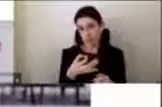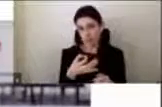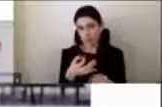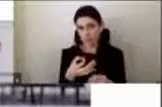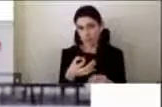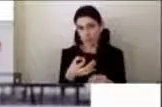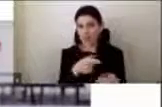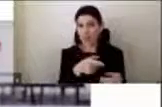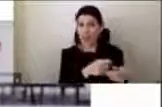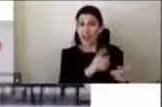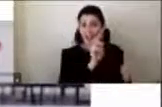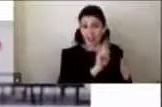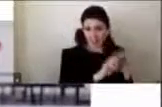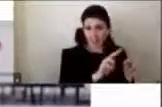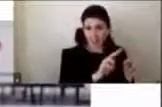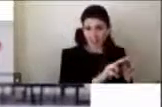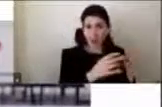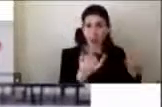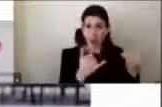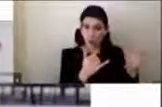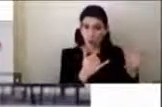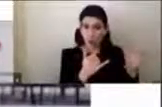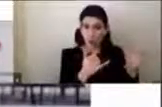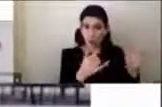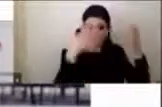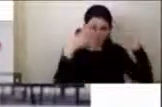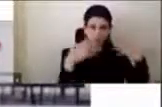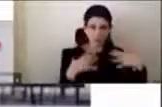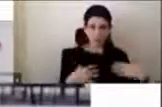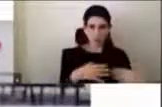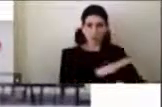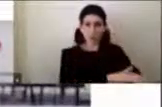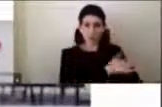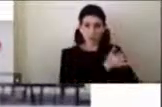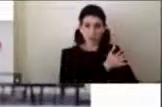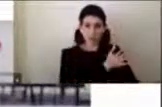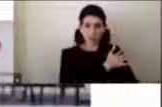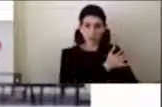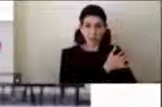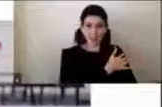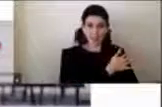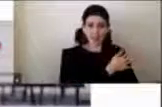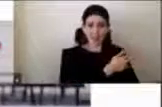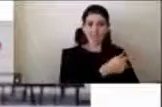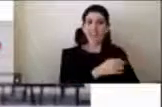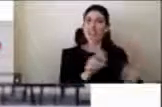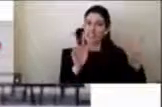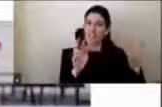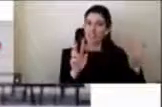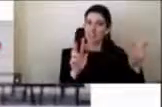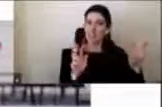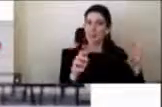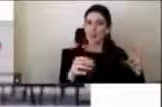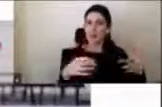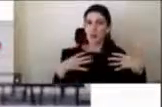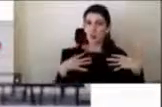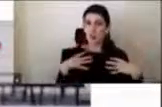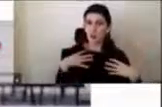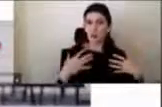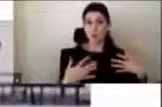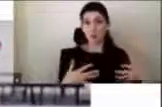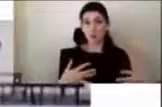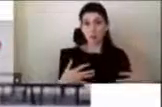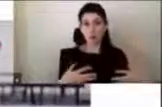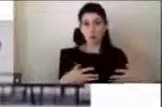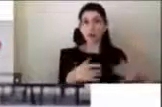que está involucrado en el juego en términos de la somatosensorialidad, de la dimensión sensorio-motor, sensorio-motriz, en donde están todos estos